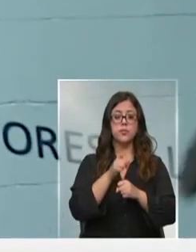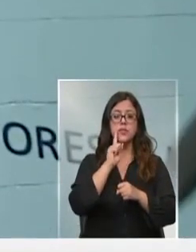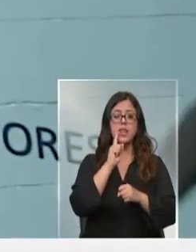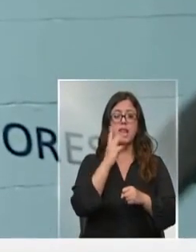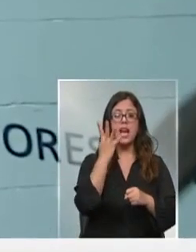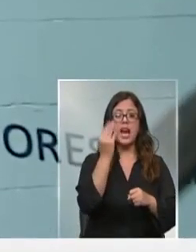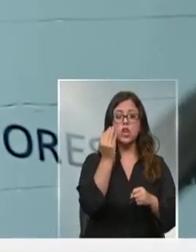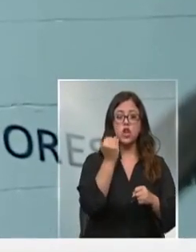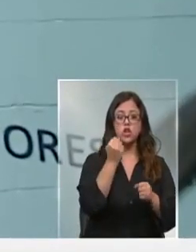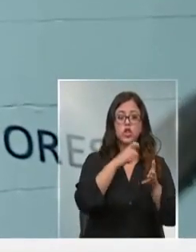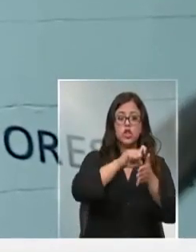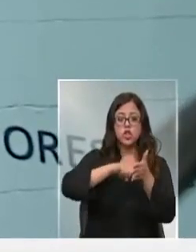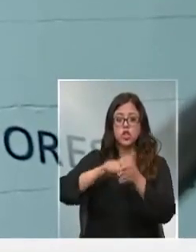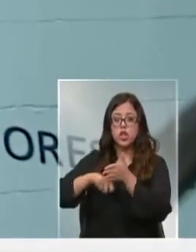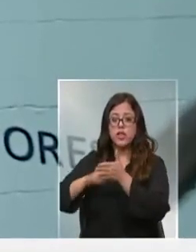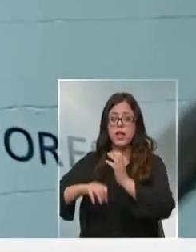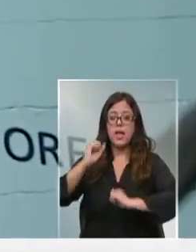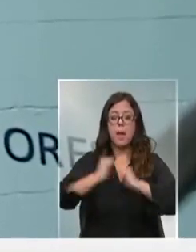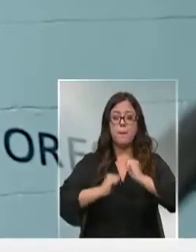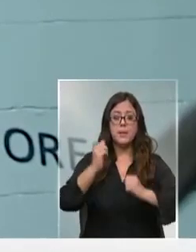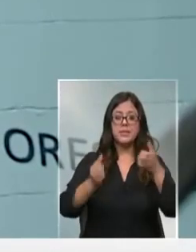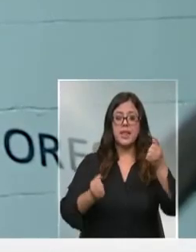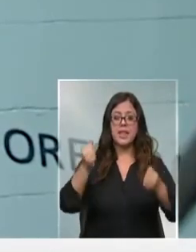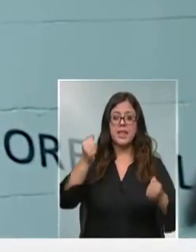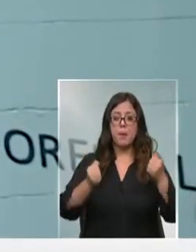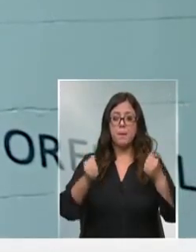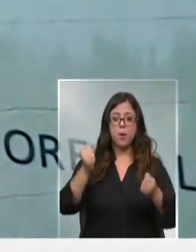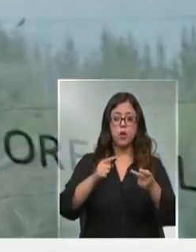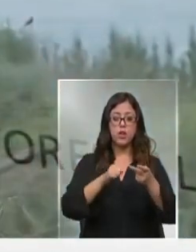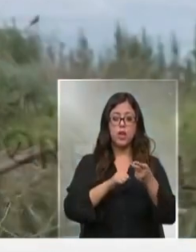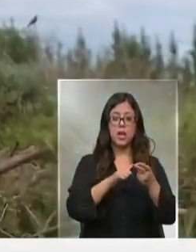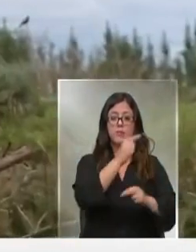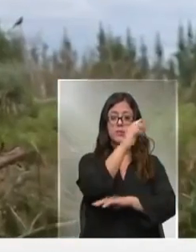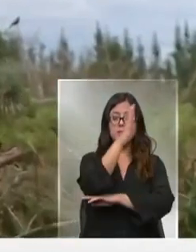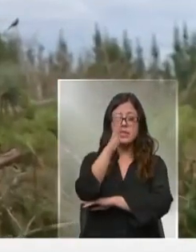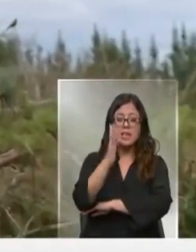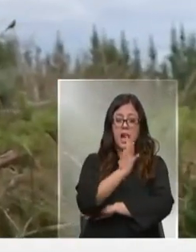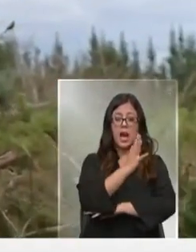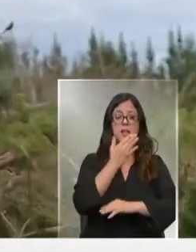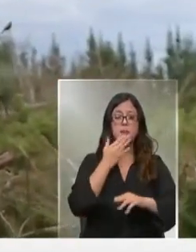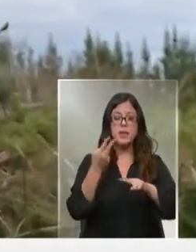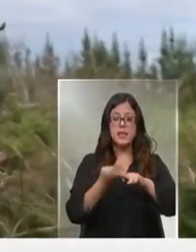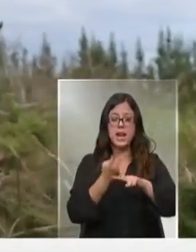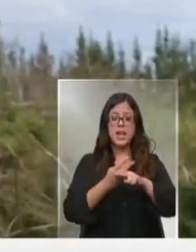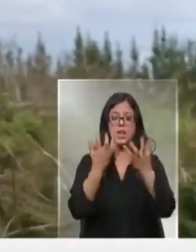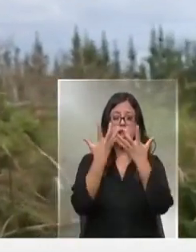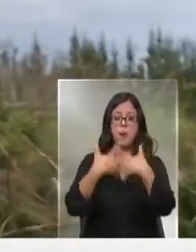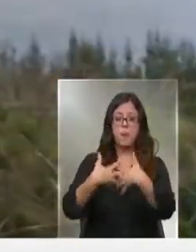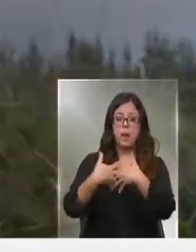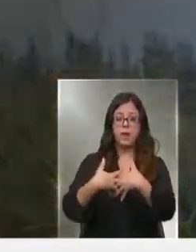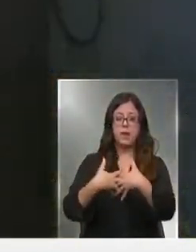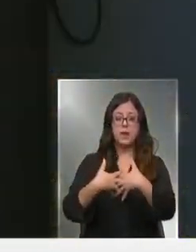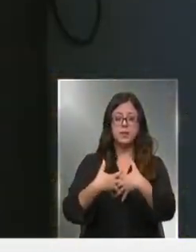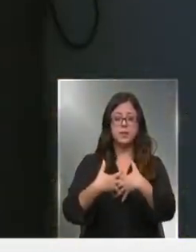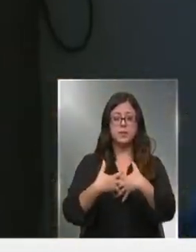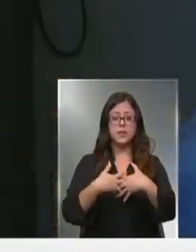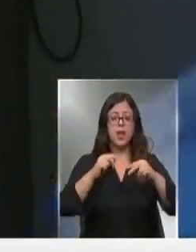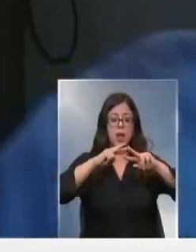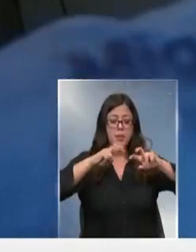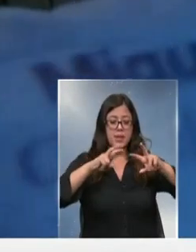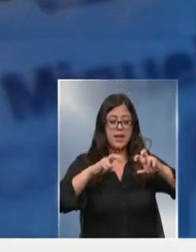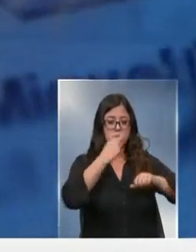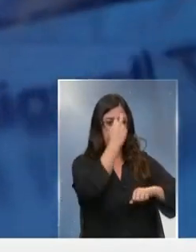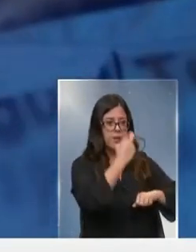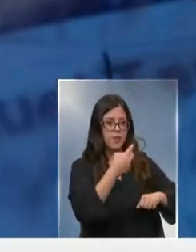14 sociedades, entre empresas de transporte, forestales y de arriendo de maquinaria. Al indagar en su